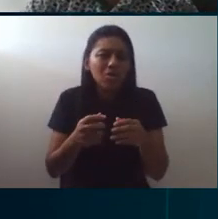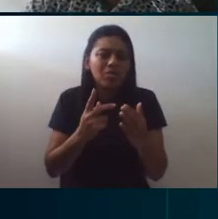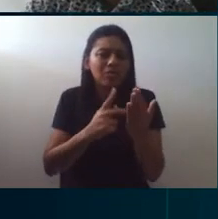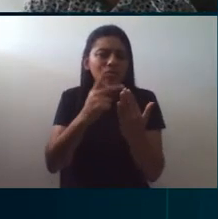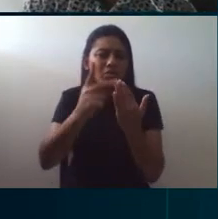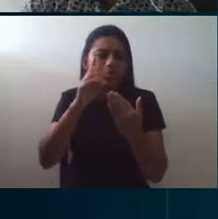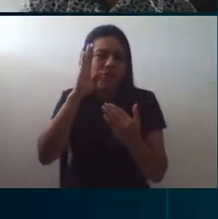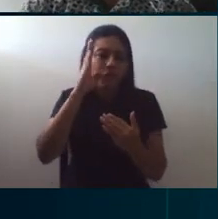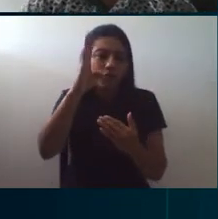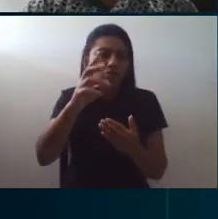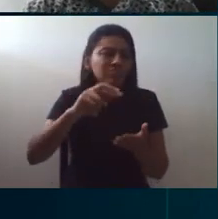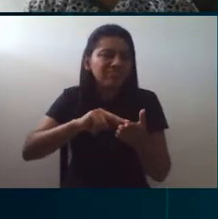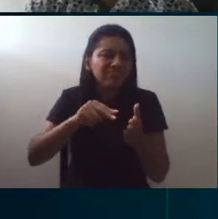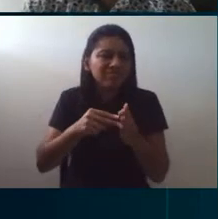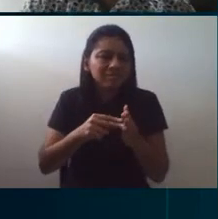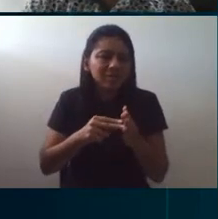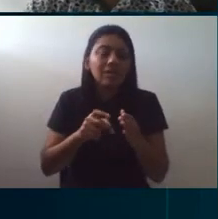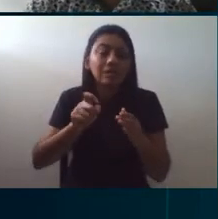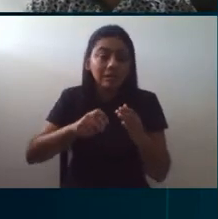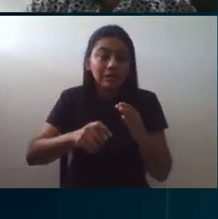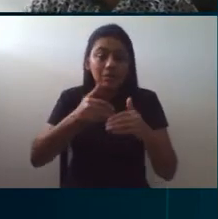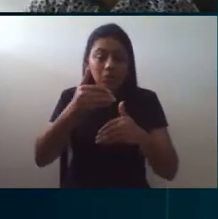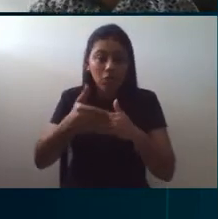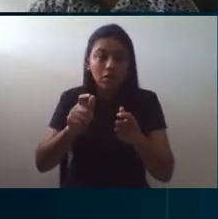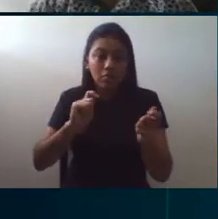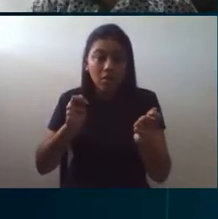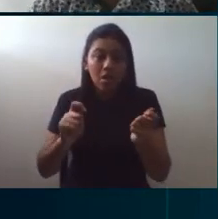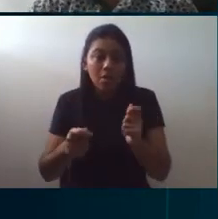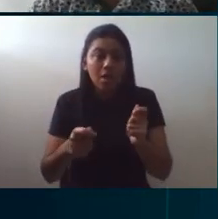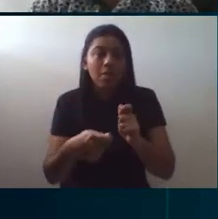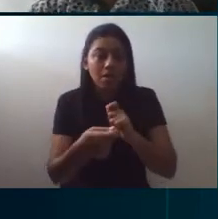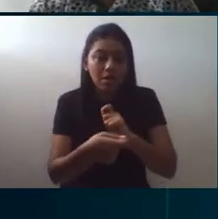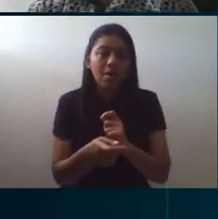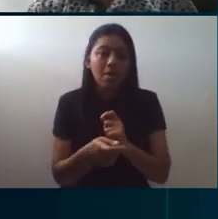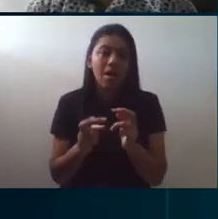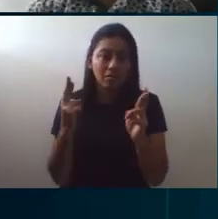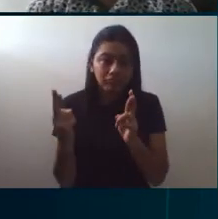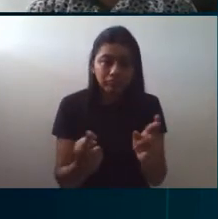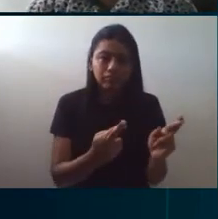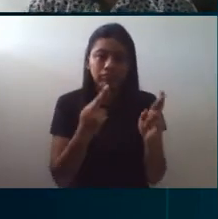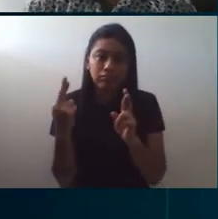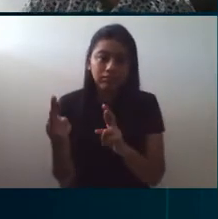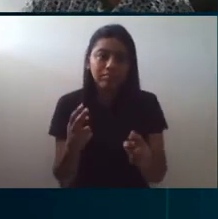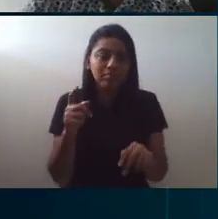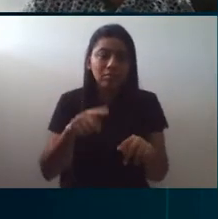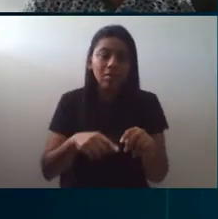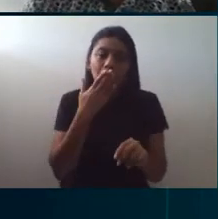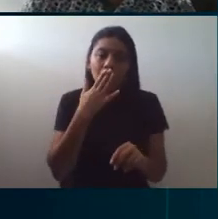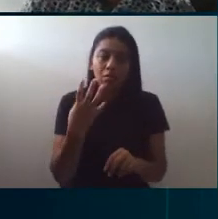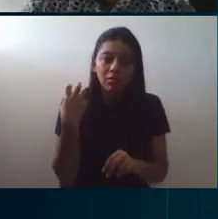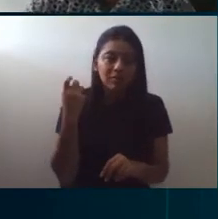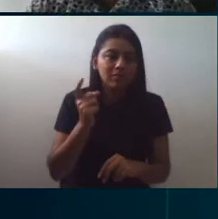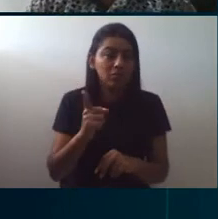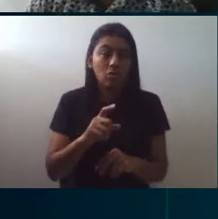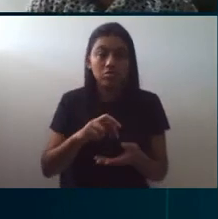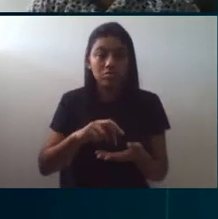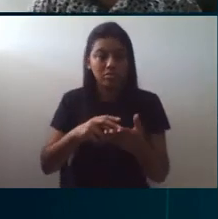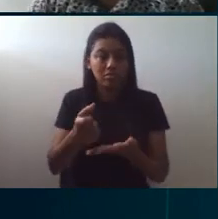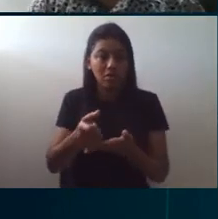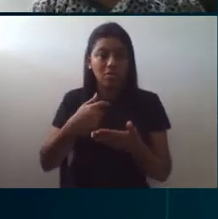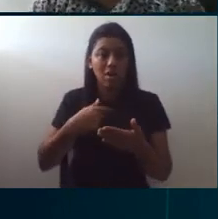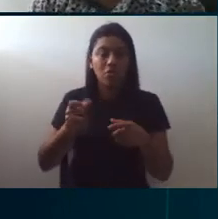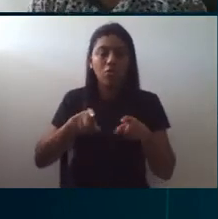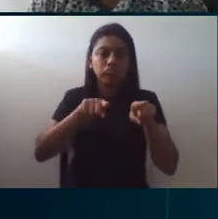estar en constante investigación, en constante educación, porque siempre habrán técnicas nuevas que le vayan a permitir ser más competente y tomar mejores